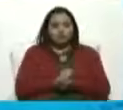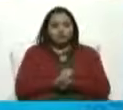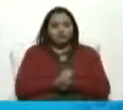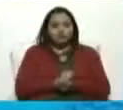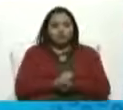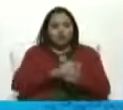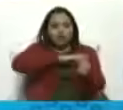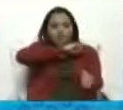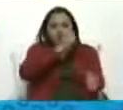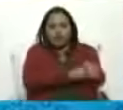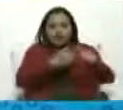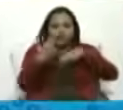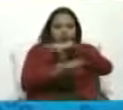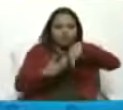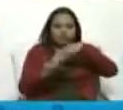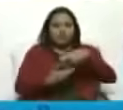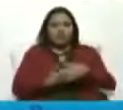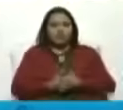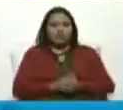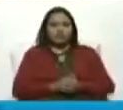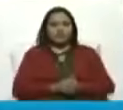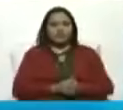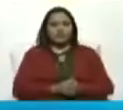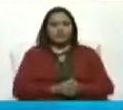con fuerza revolucionaria.